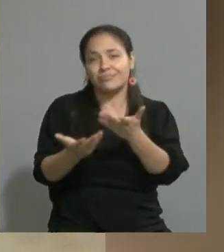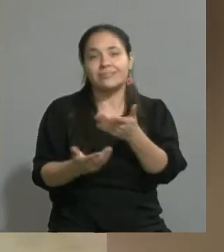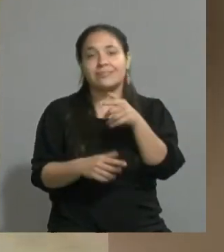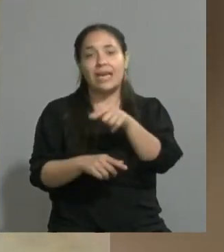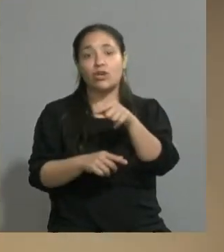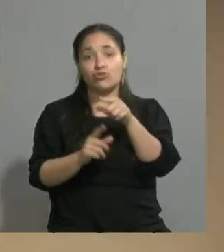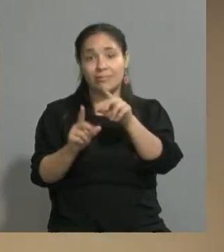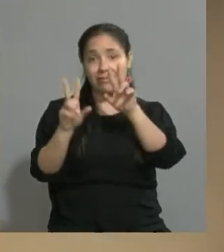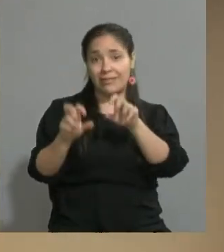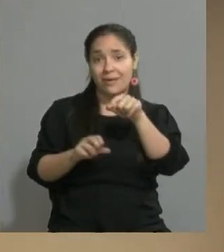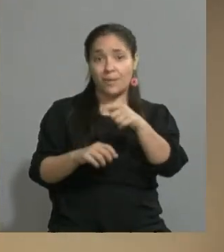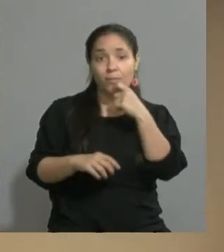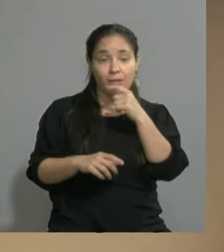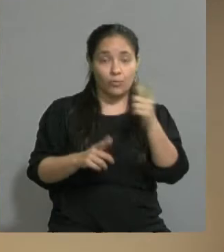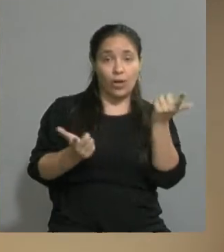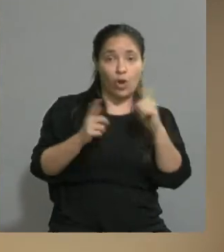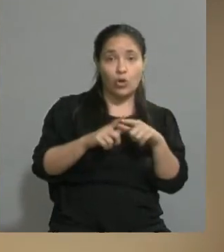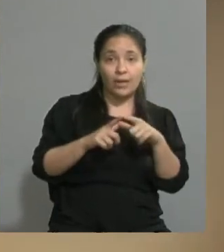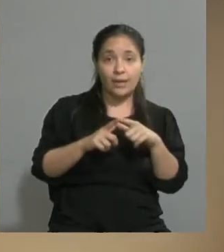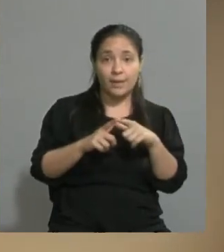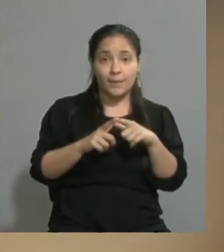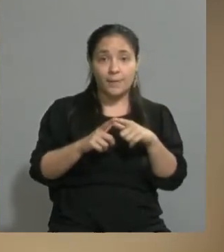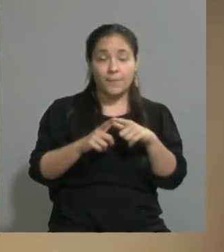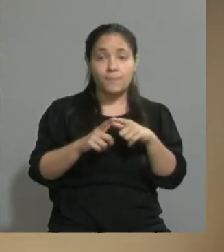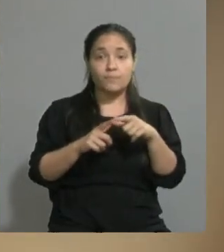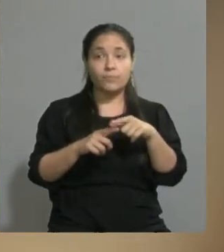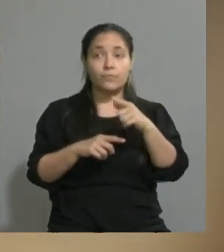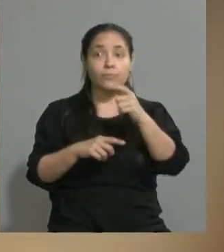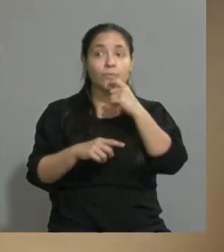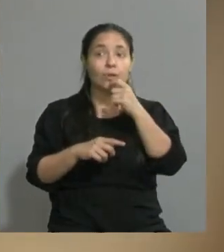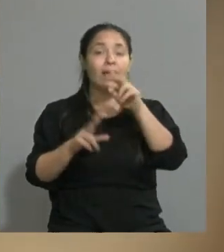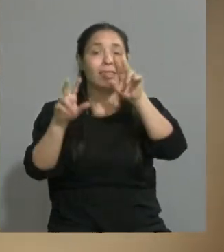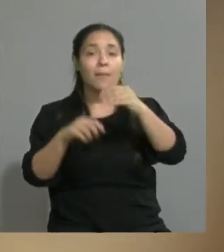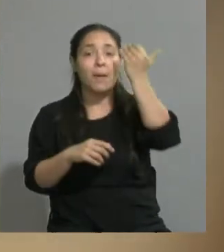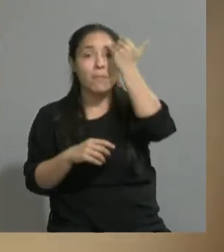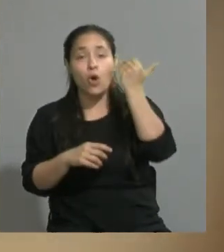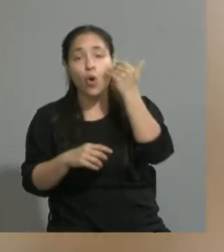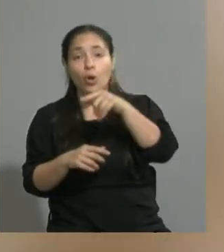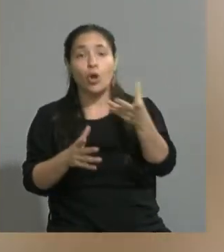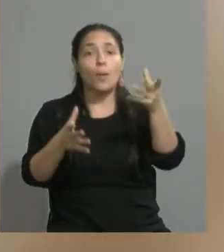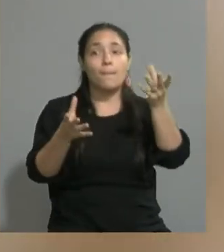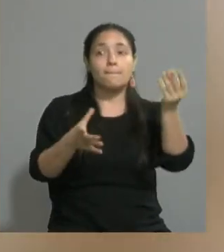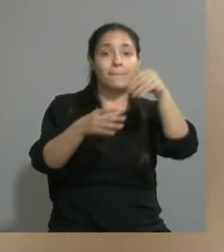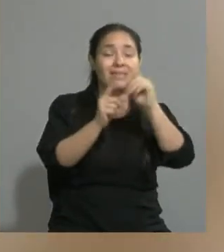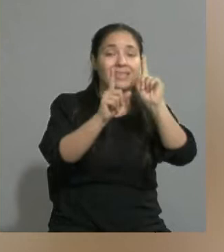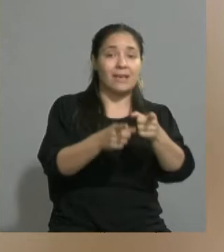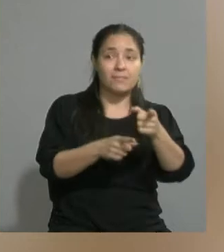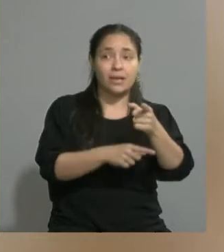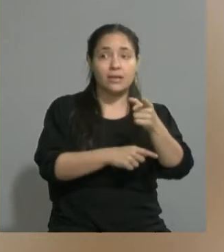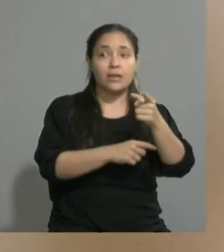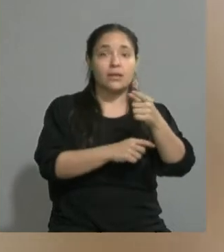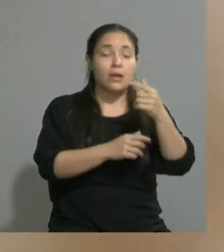ingresar como ONG en el caso del próbolo y lo logramos después de mucho, pero claro, pasó el